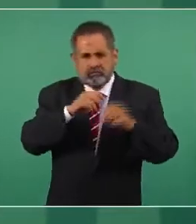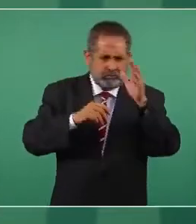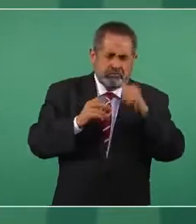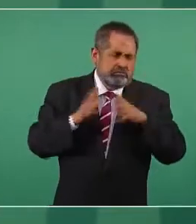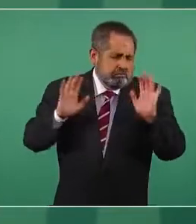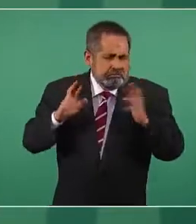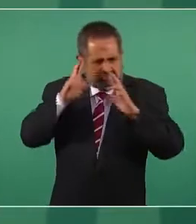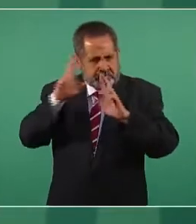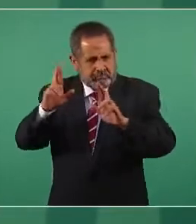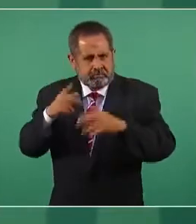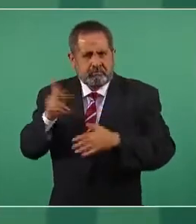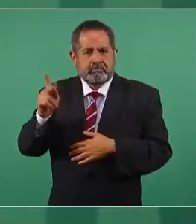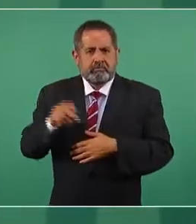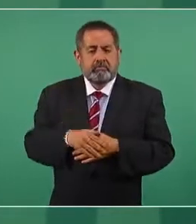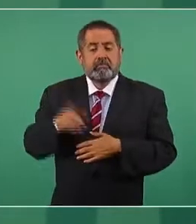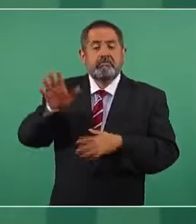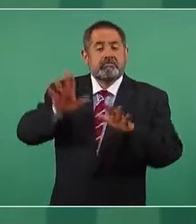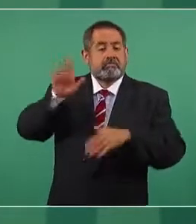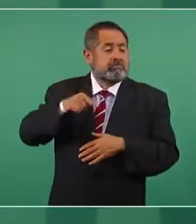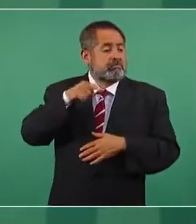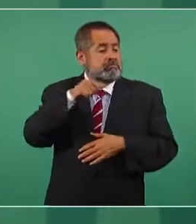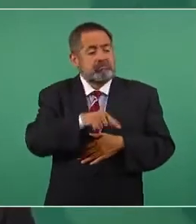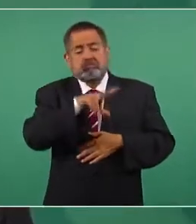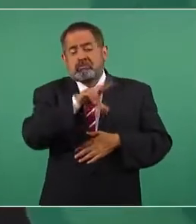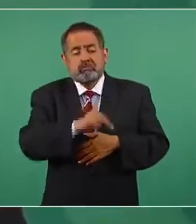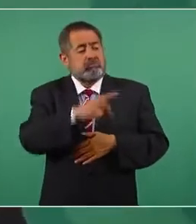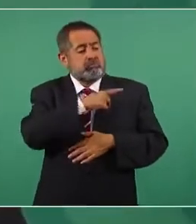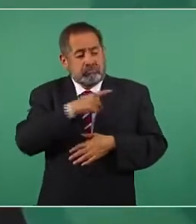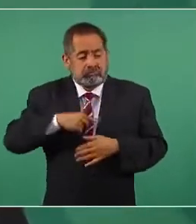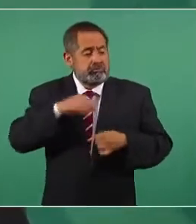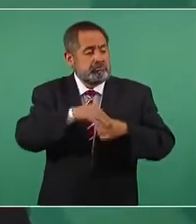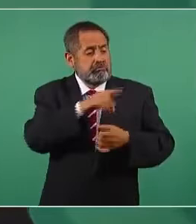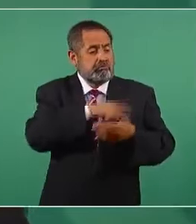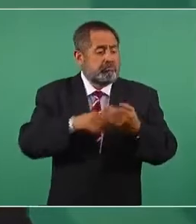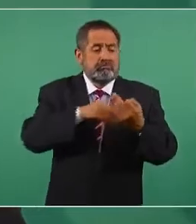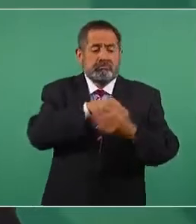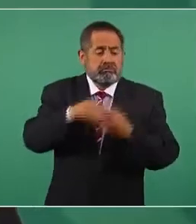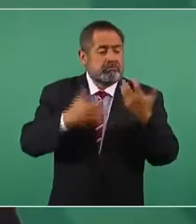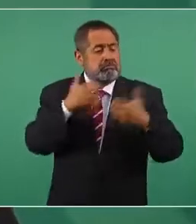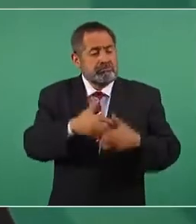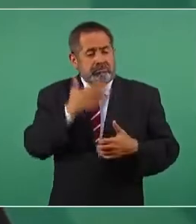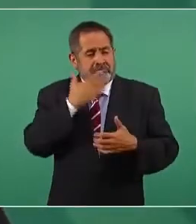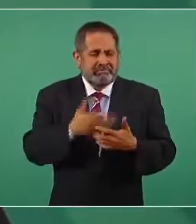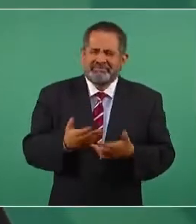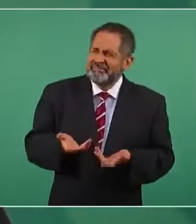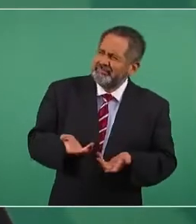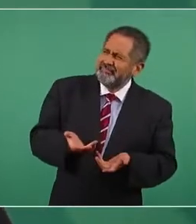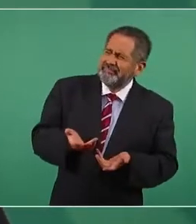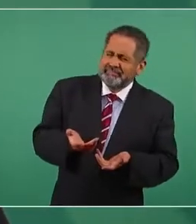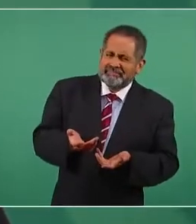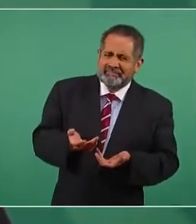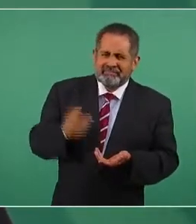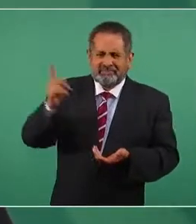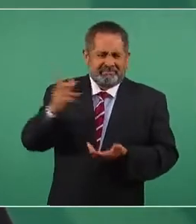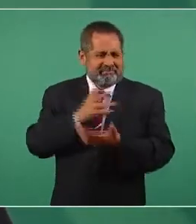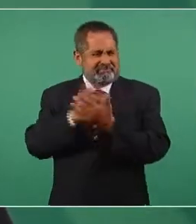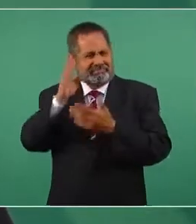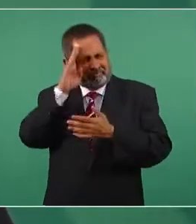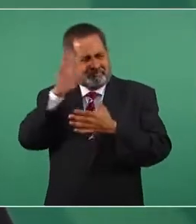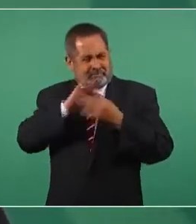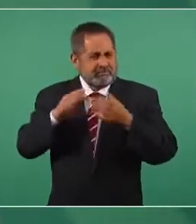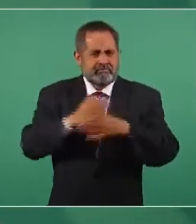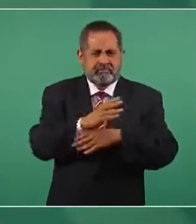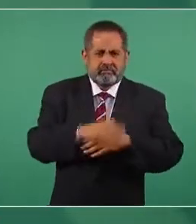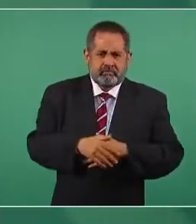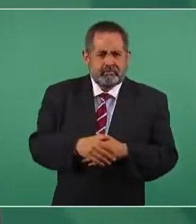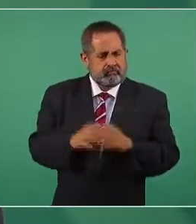es casi decir, no deben votar porque todas las encuestas dicen que va a tener un buen resultado electoral. Eso es como una exasperación,